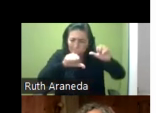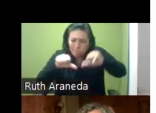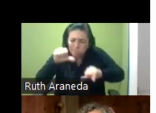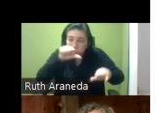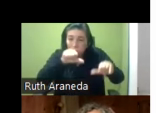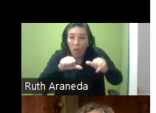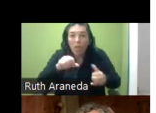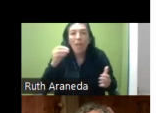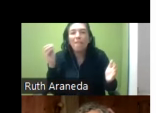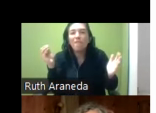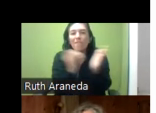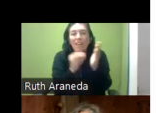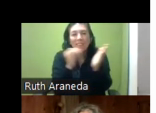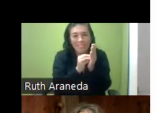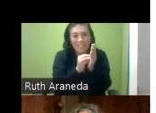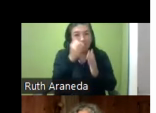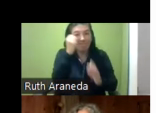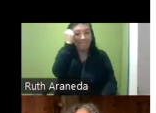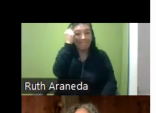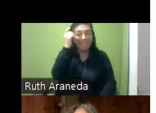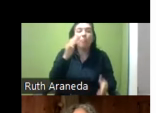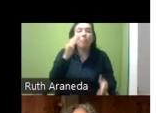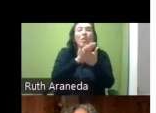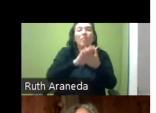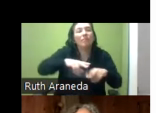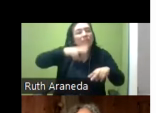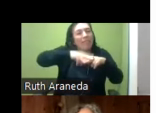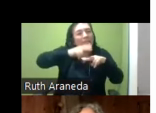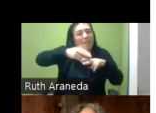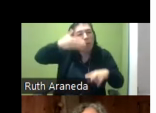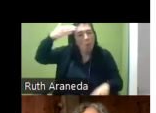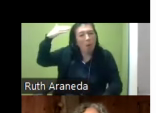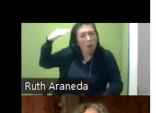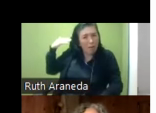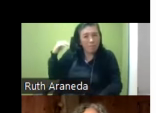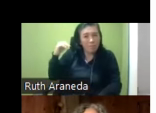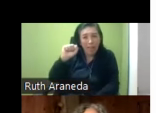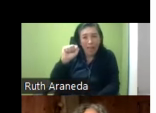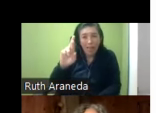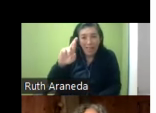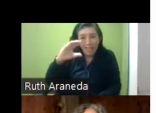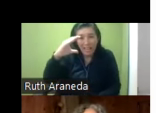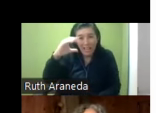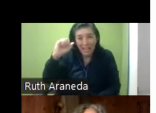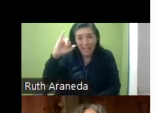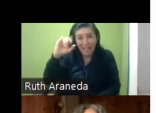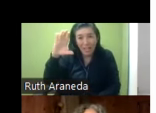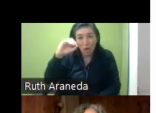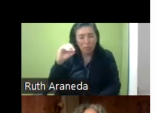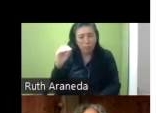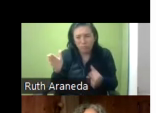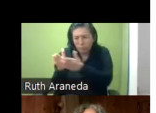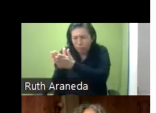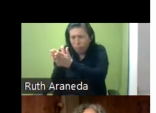ver, el periodo arcaico habría sido muy extendido, muy extenso en el tiempo, habría